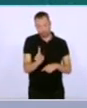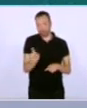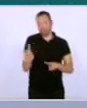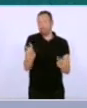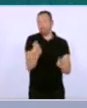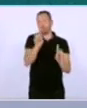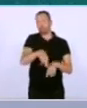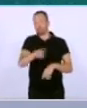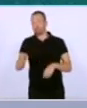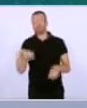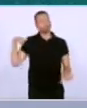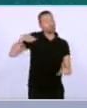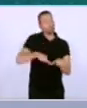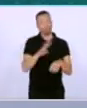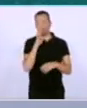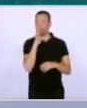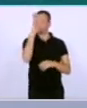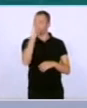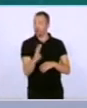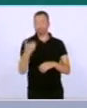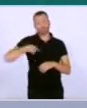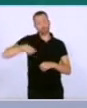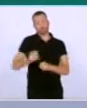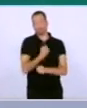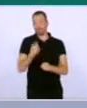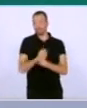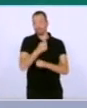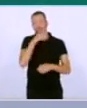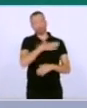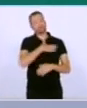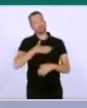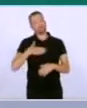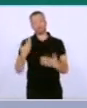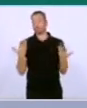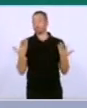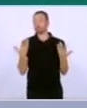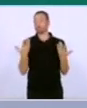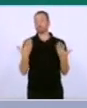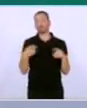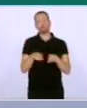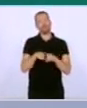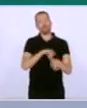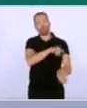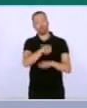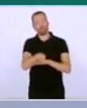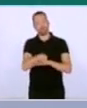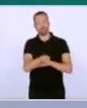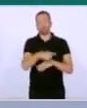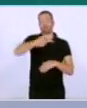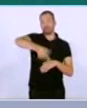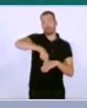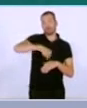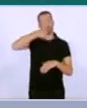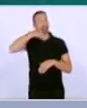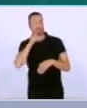ha sido encaminada a intentar deshacer La traición que el presidente Sánchez hizo a sus electores a sus